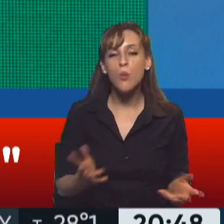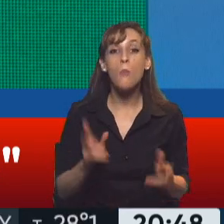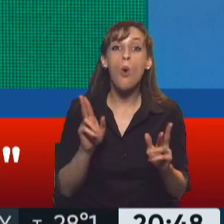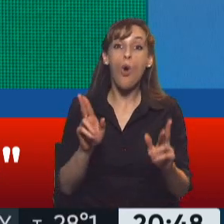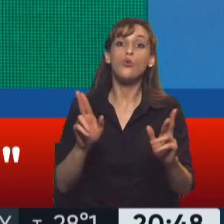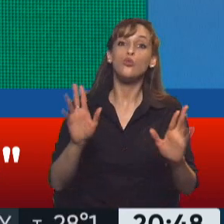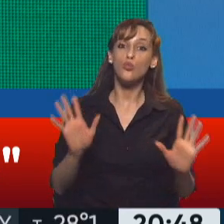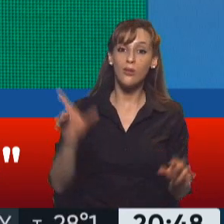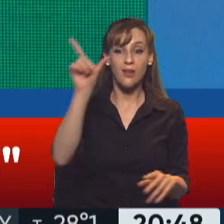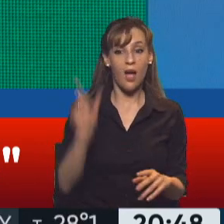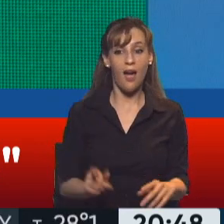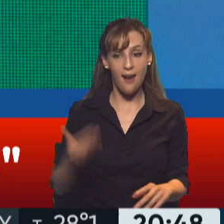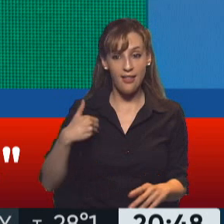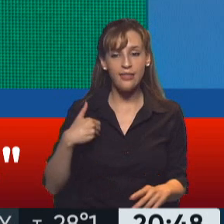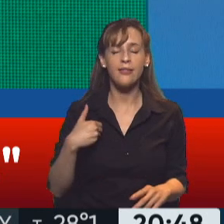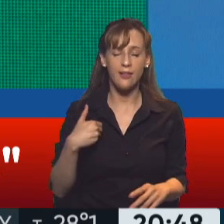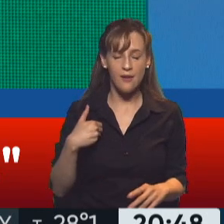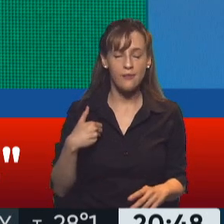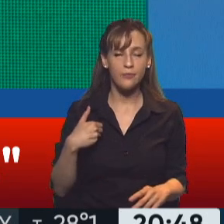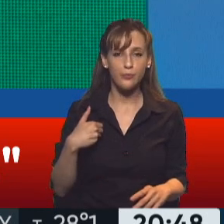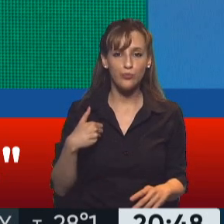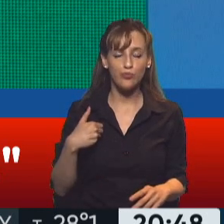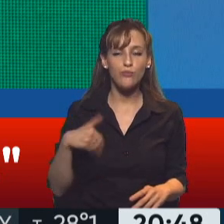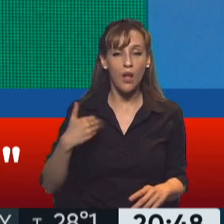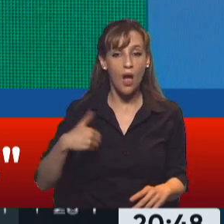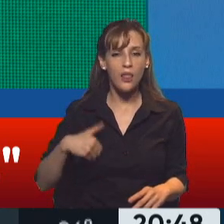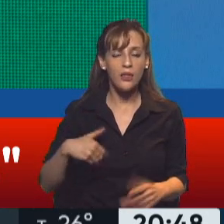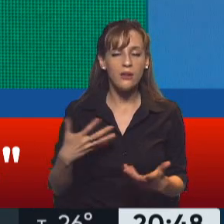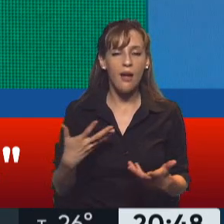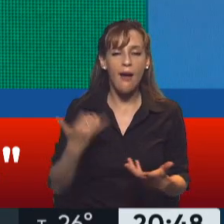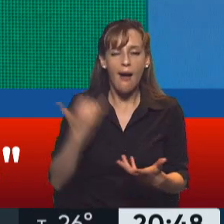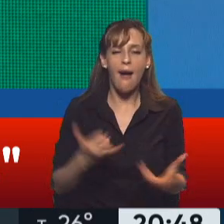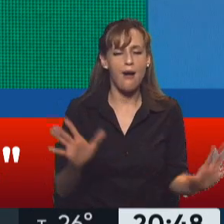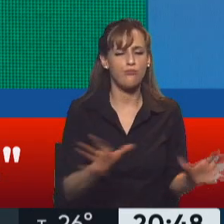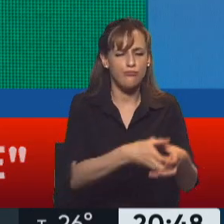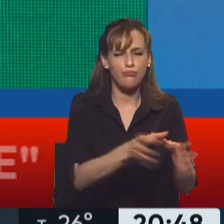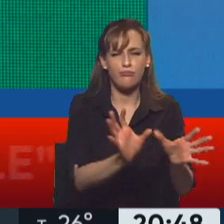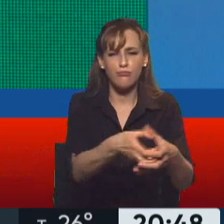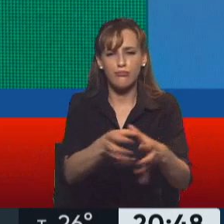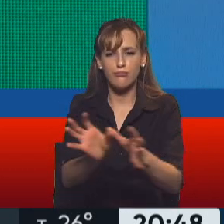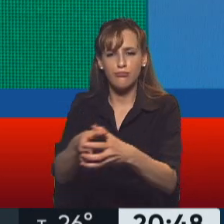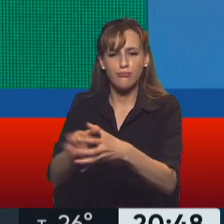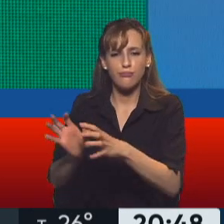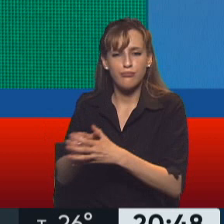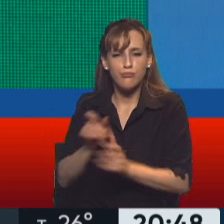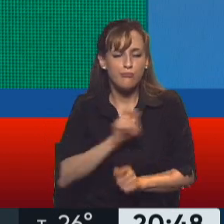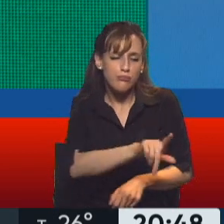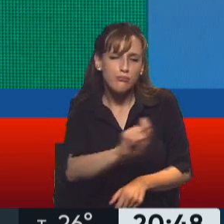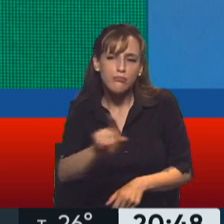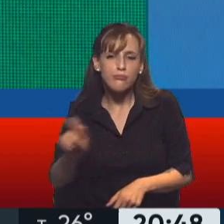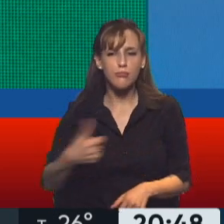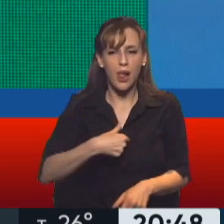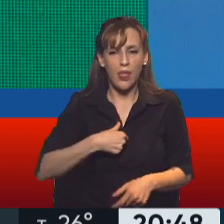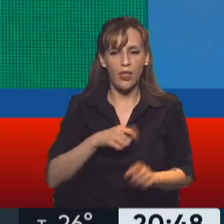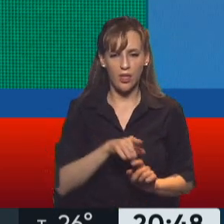tiene reservas importantes de identidades colectivas, identidades populares con